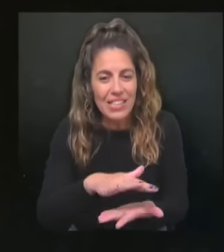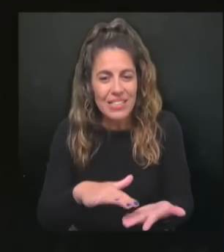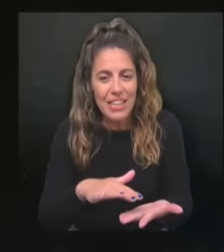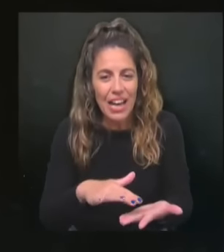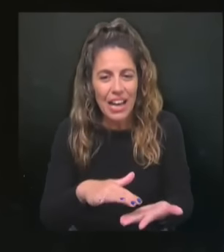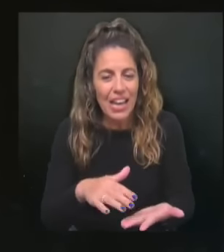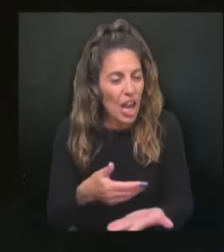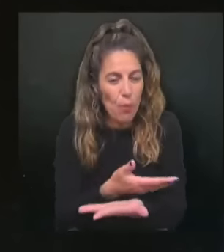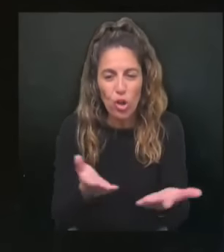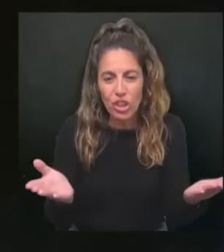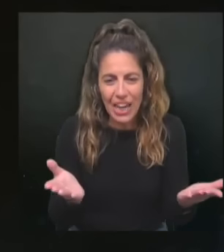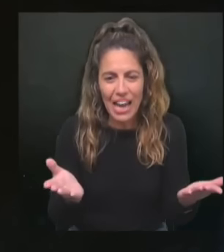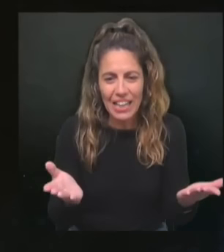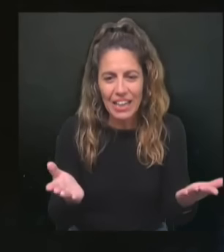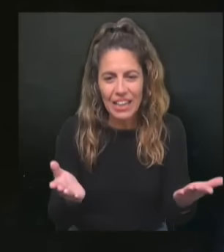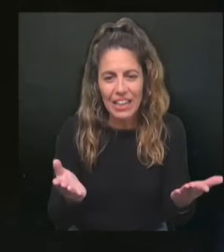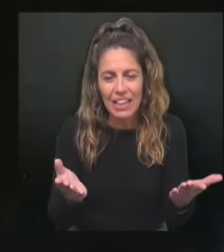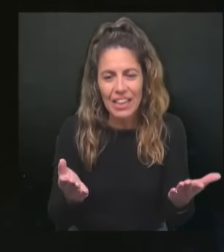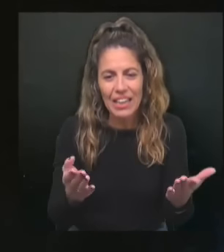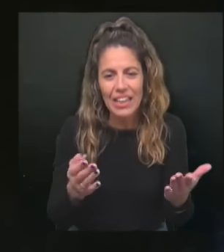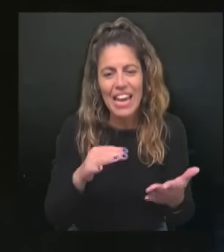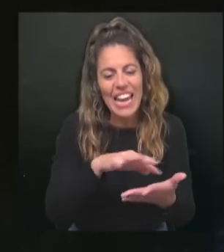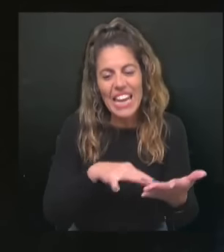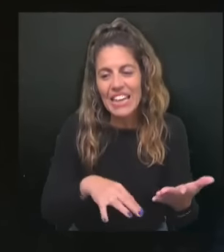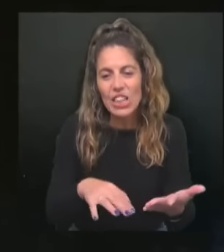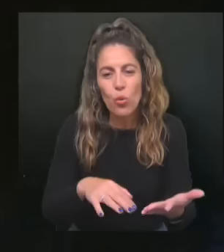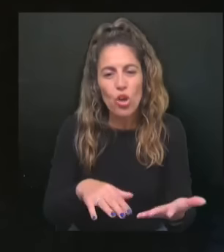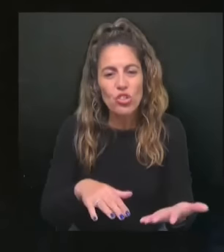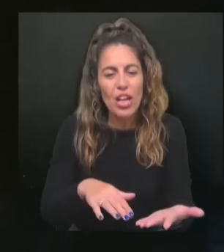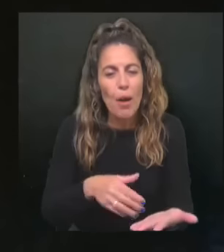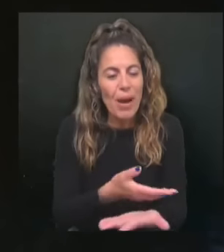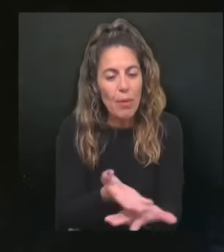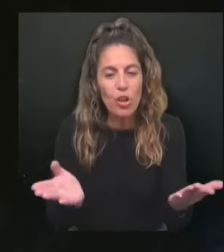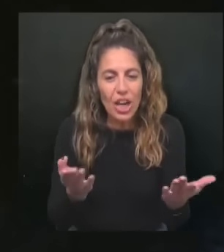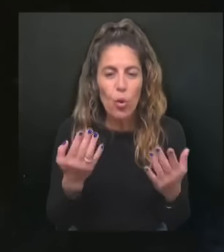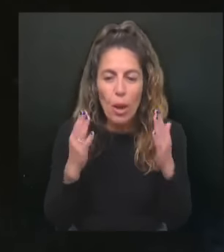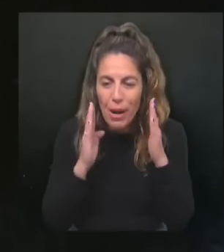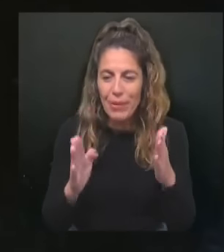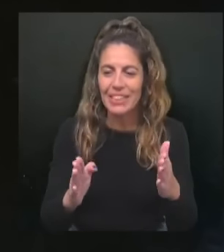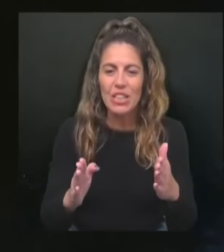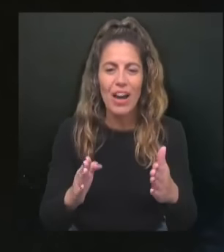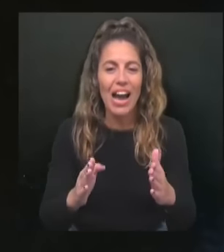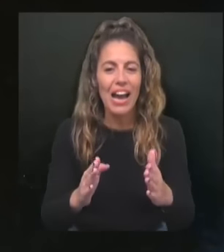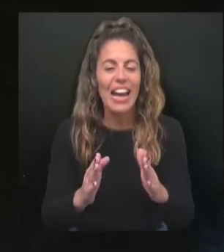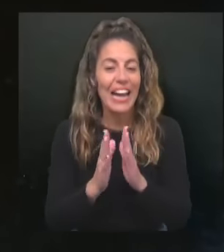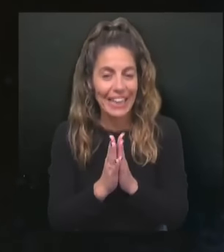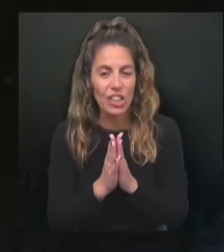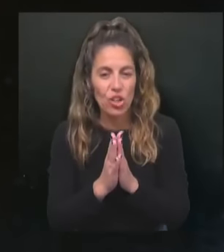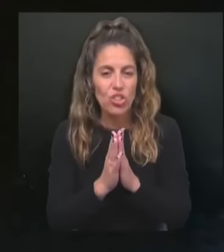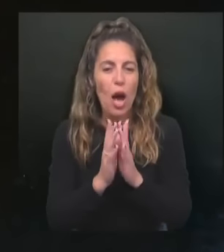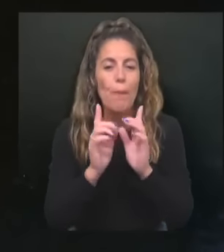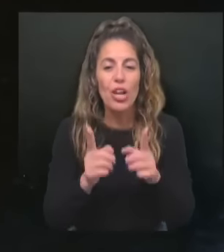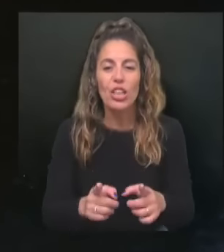seguridad nacional a través de artículos siempre con una perspectiva religiosa como para darle un pie, pero luego un análisis de